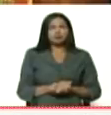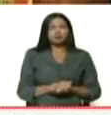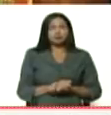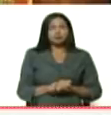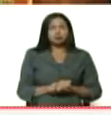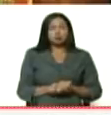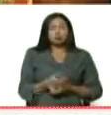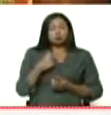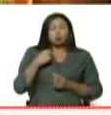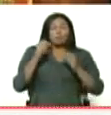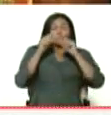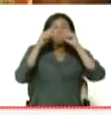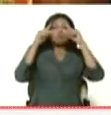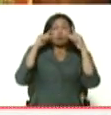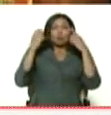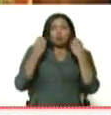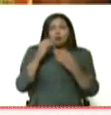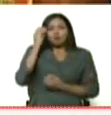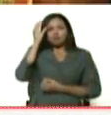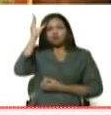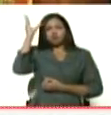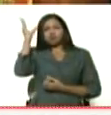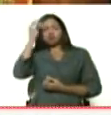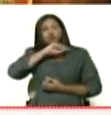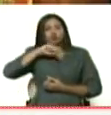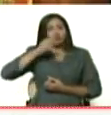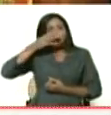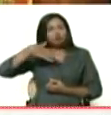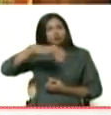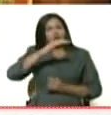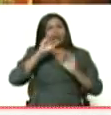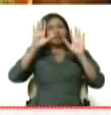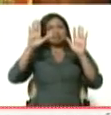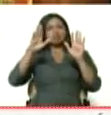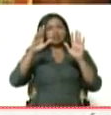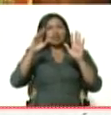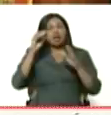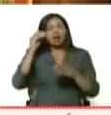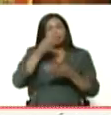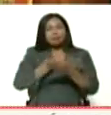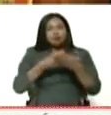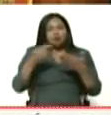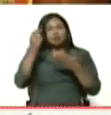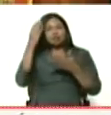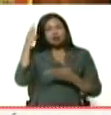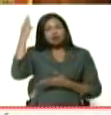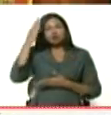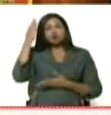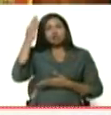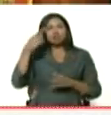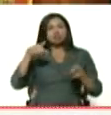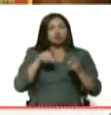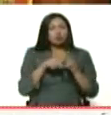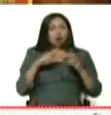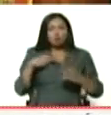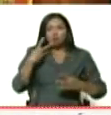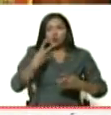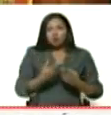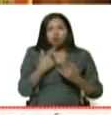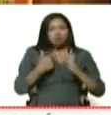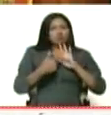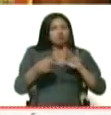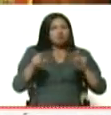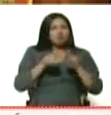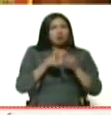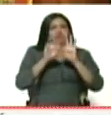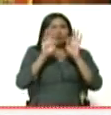Impresionante la capacidad de nuestro pueblo. 10 millones de conciencias expresadas en su firma y su voluntad.